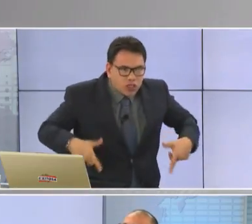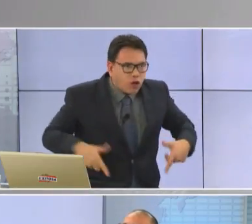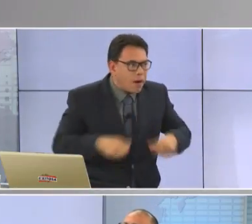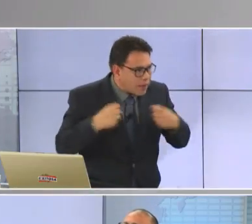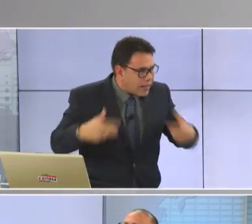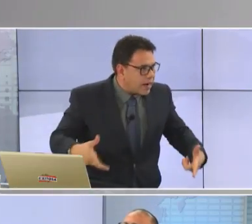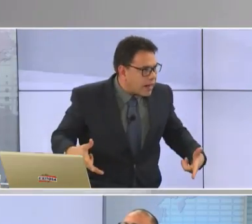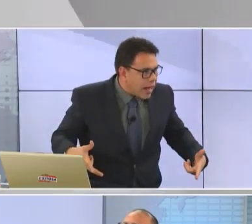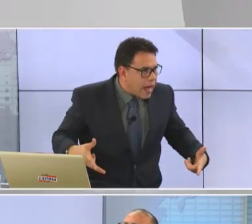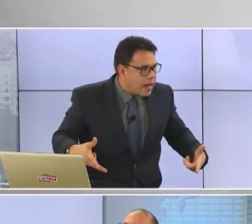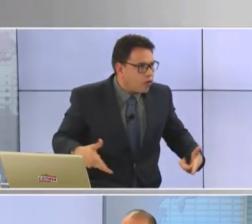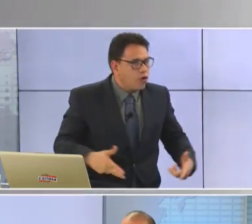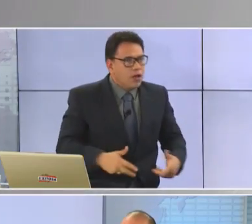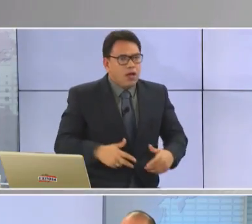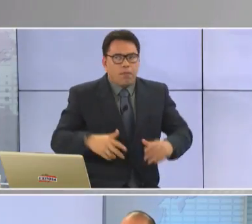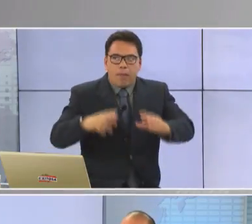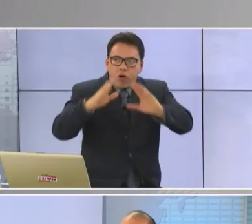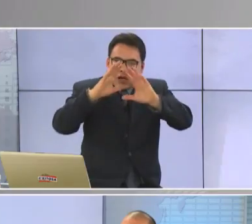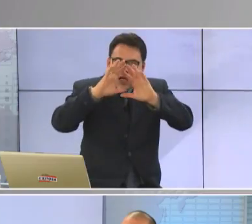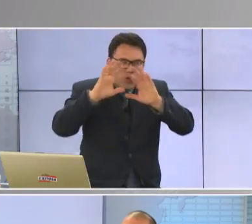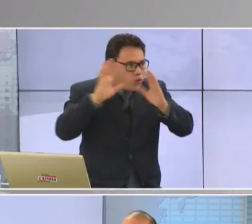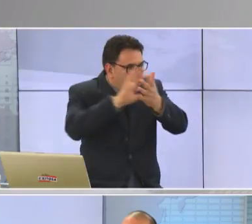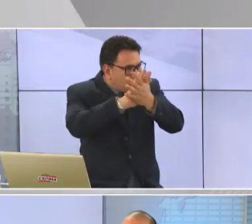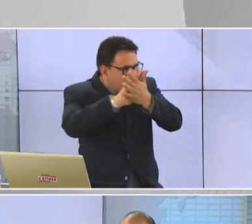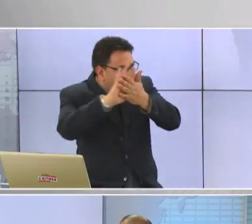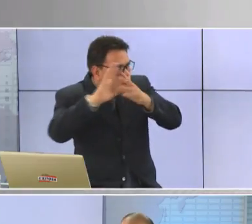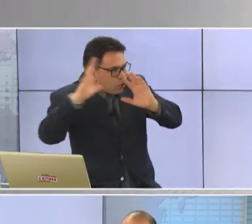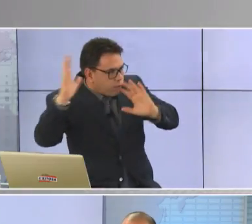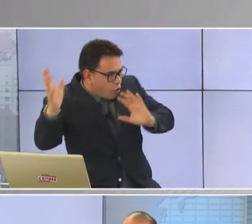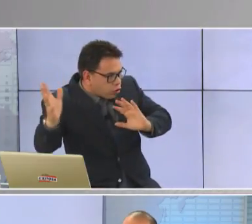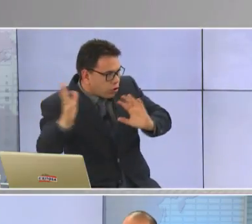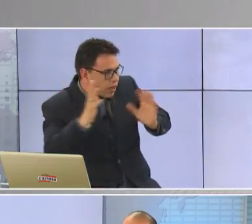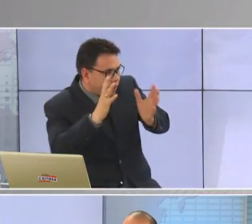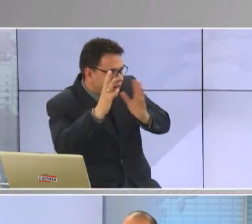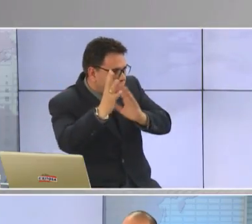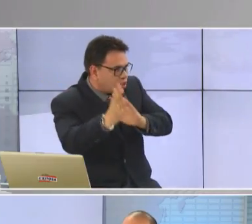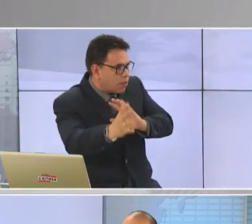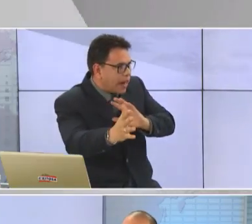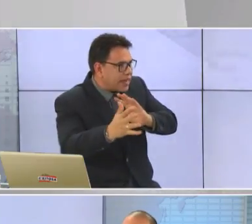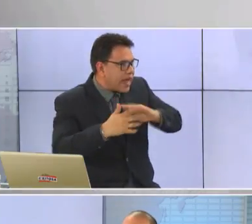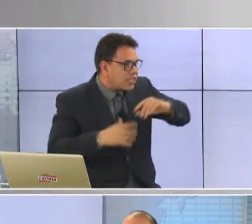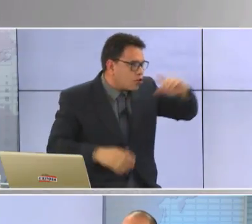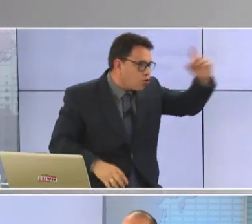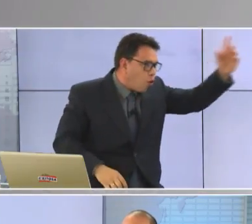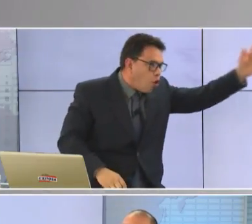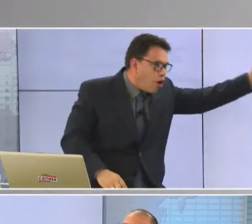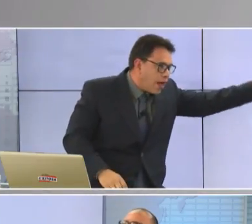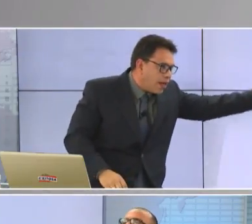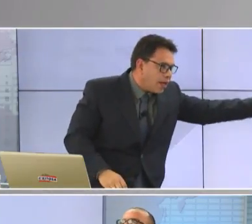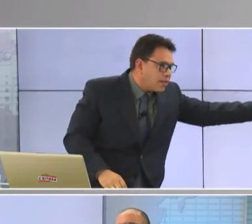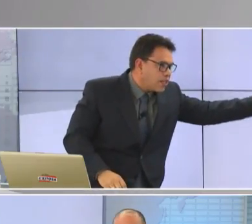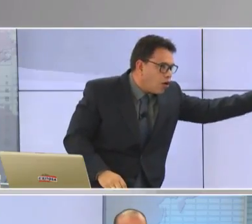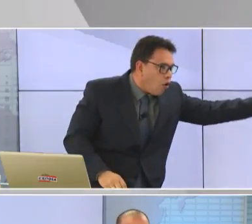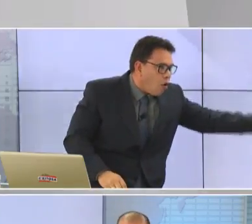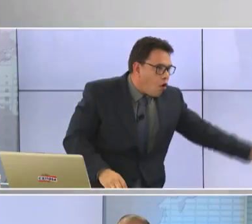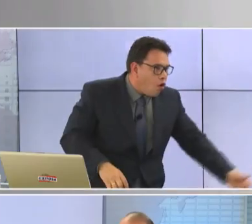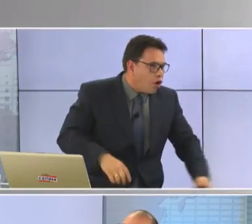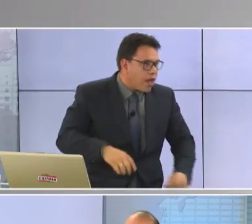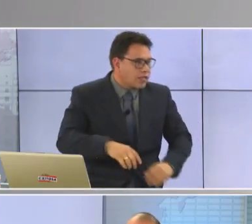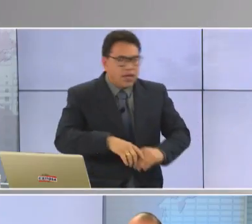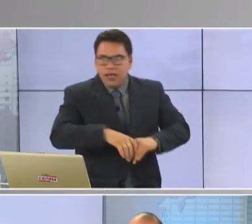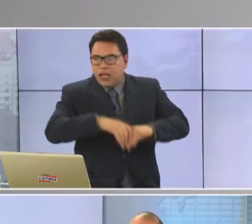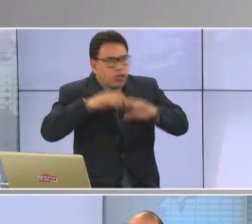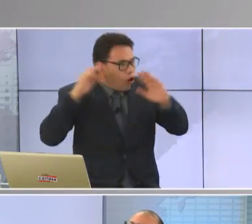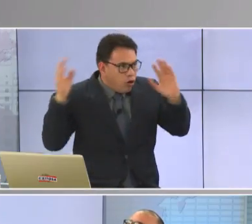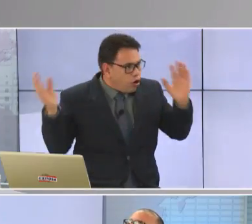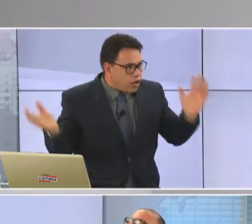su bolsillo, para pintar el carro, para poner un cartelito con su foto que le pida a la municipalidad, hacer su cola de